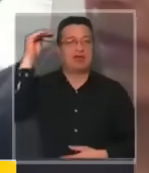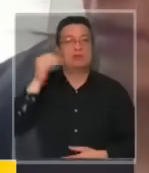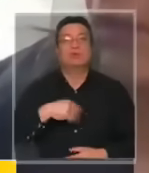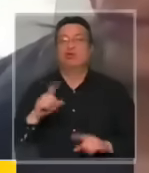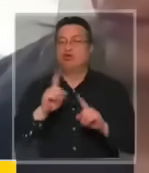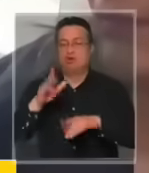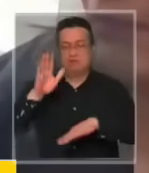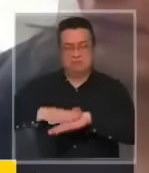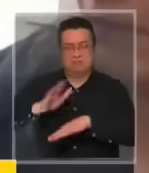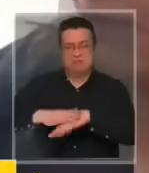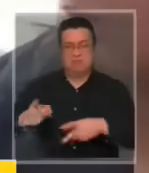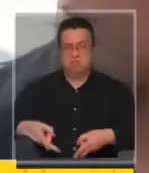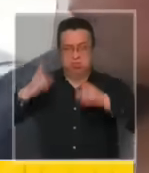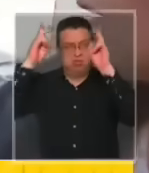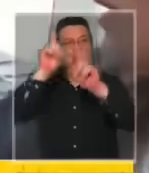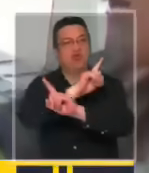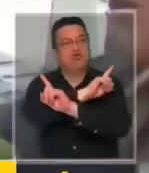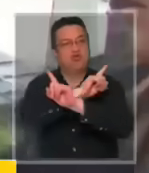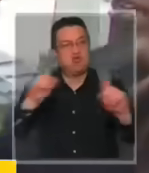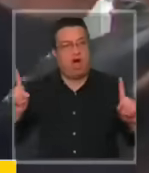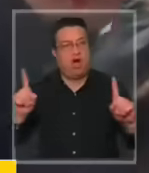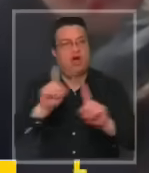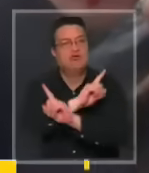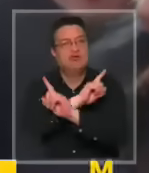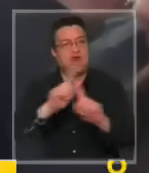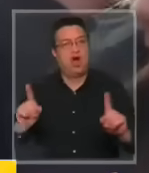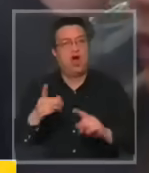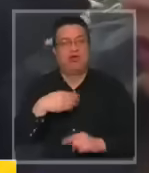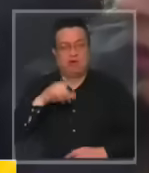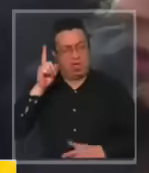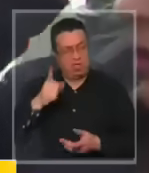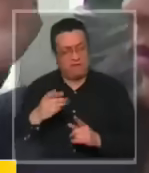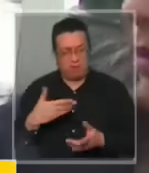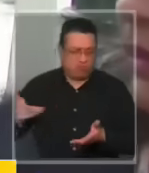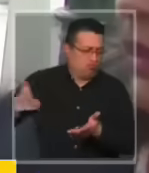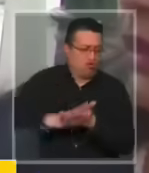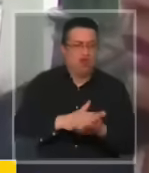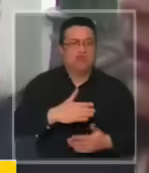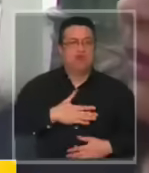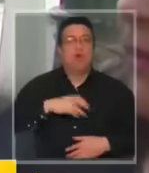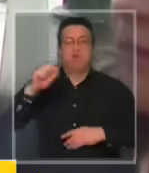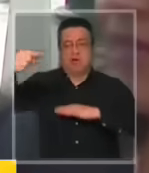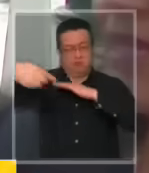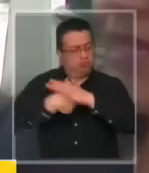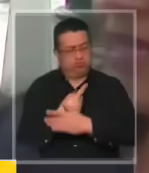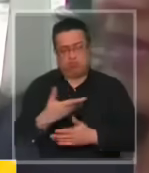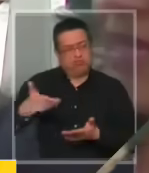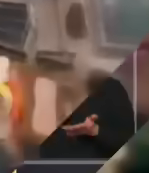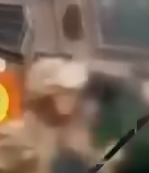dejar, no le vamos a dejar. Tendríamos que estar muertos nosotros para que ellos puedan ingresar.